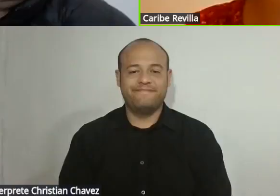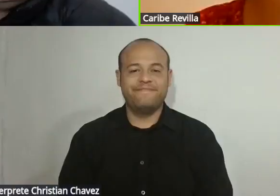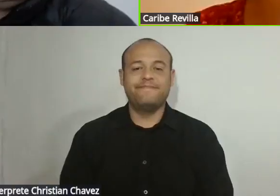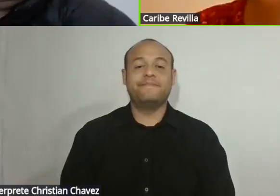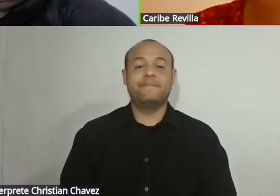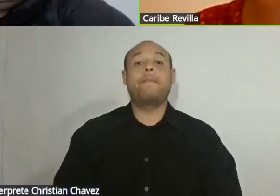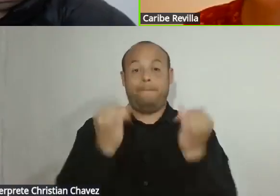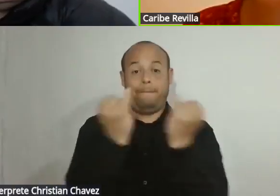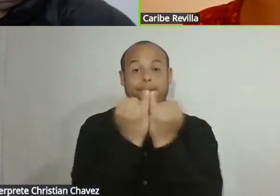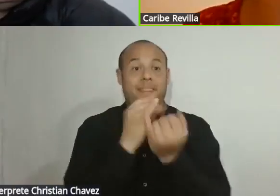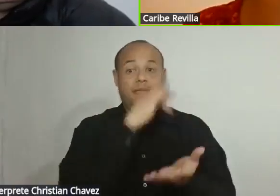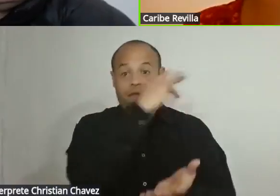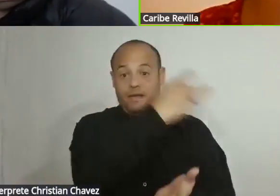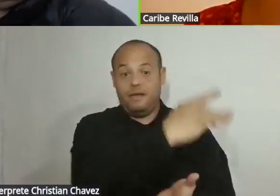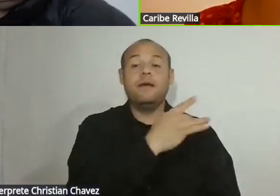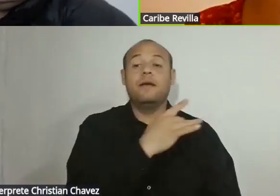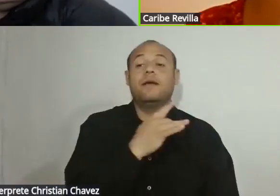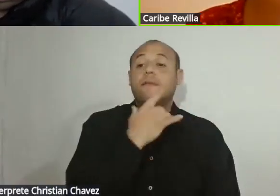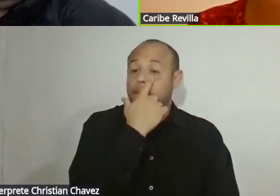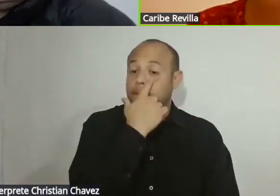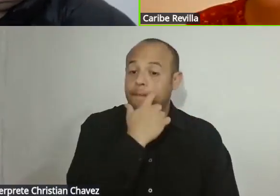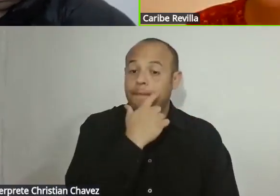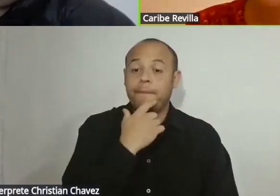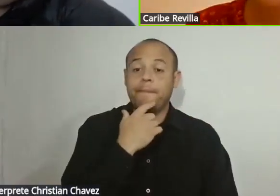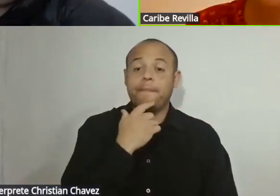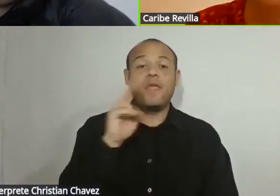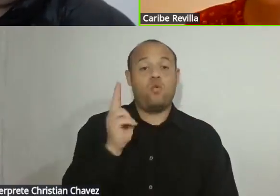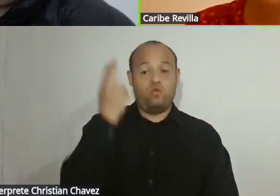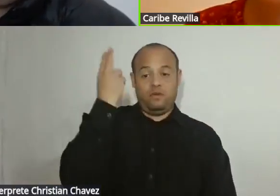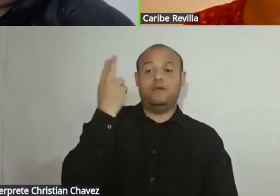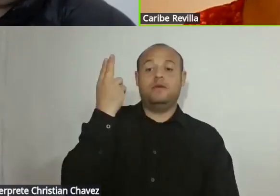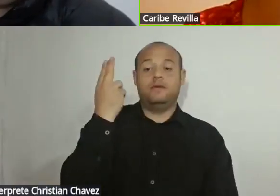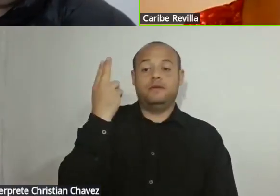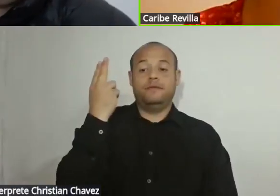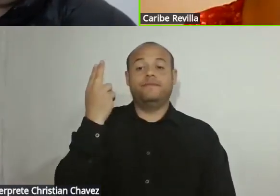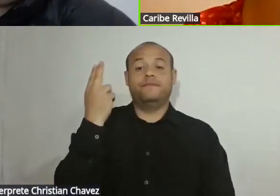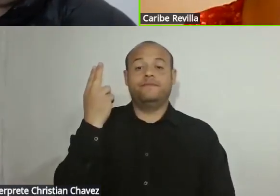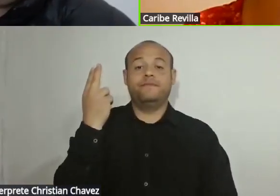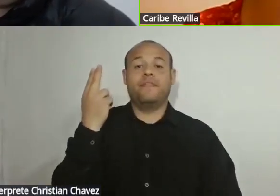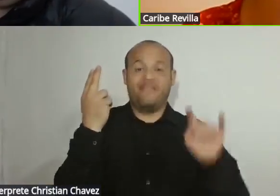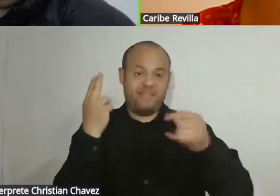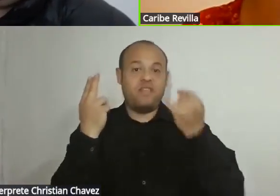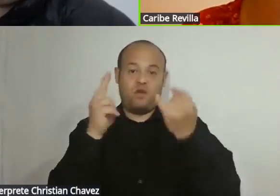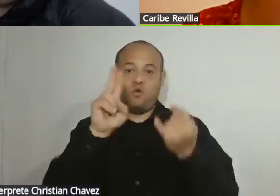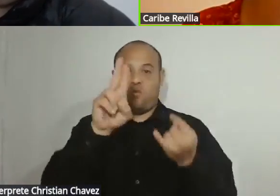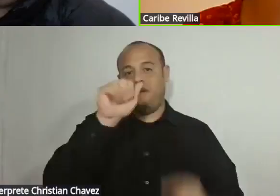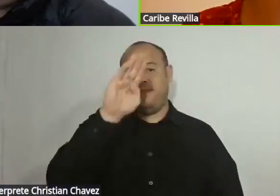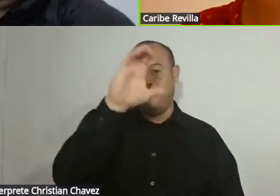Agradecerle también a la Universidad de Tijuana por